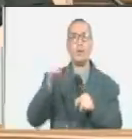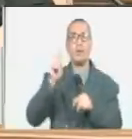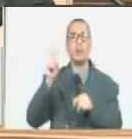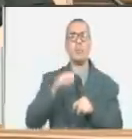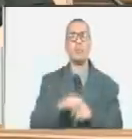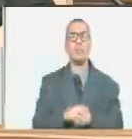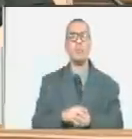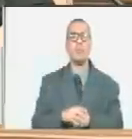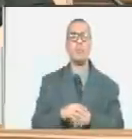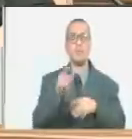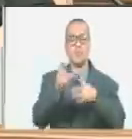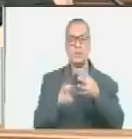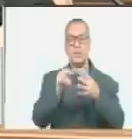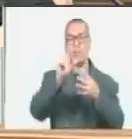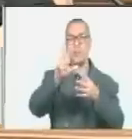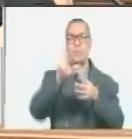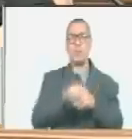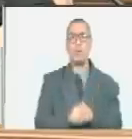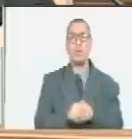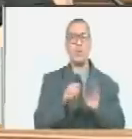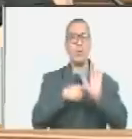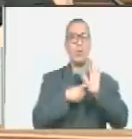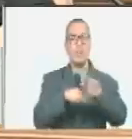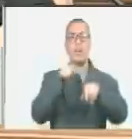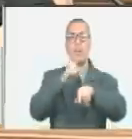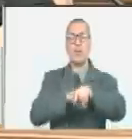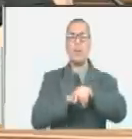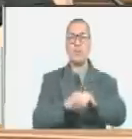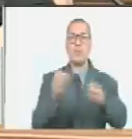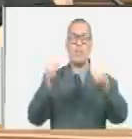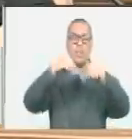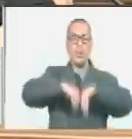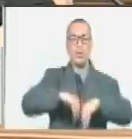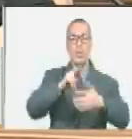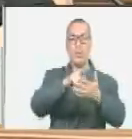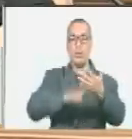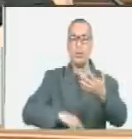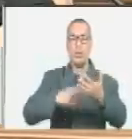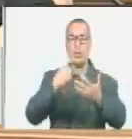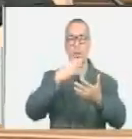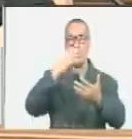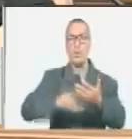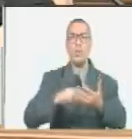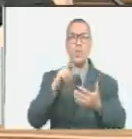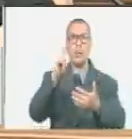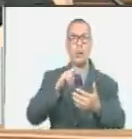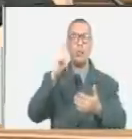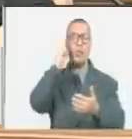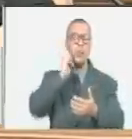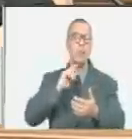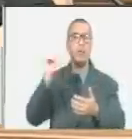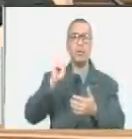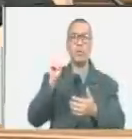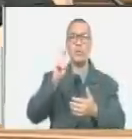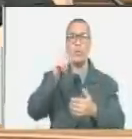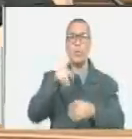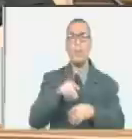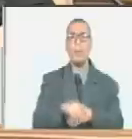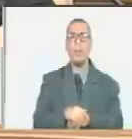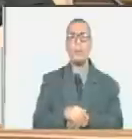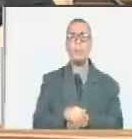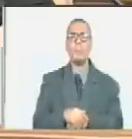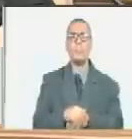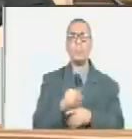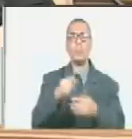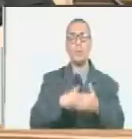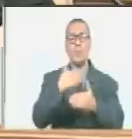venezolana. Tercero, publicar el presente acuerdo en la Gaceta Oficial de la República Bolivariana de Venezuela y